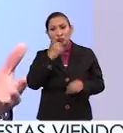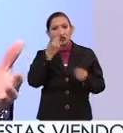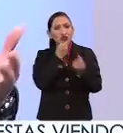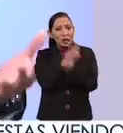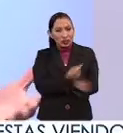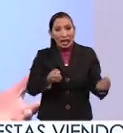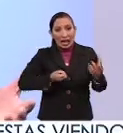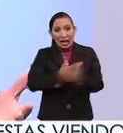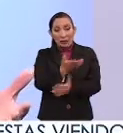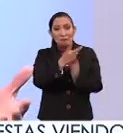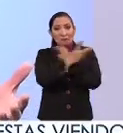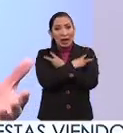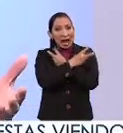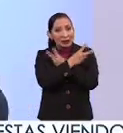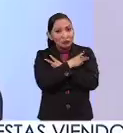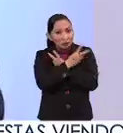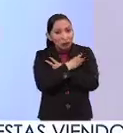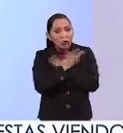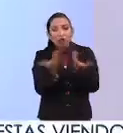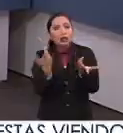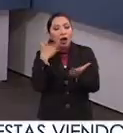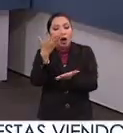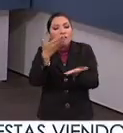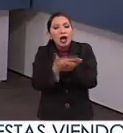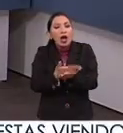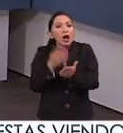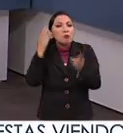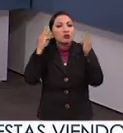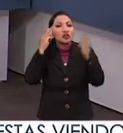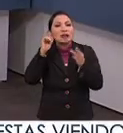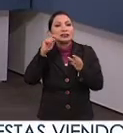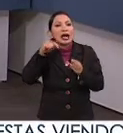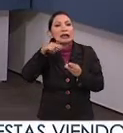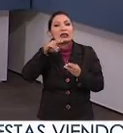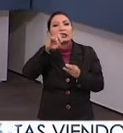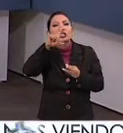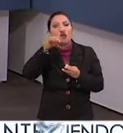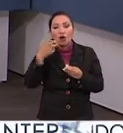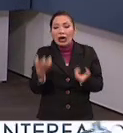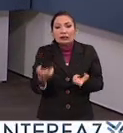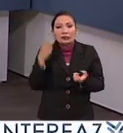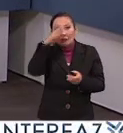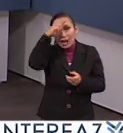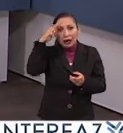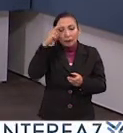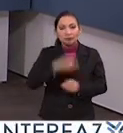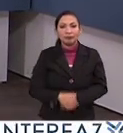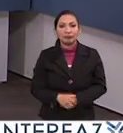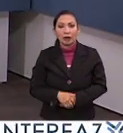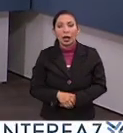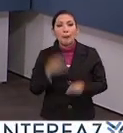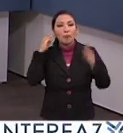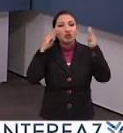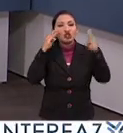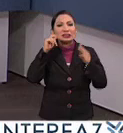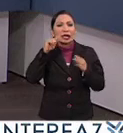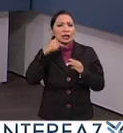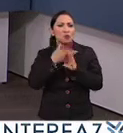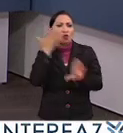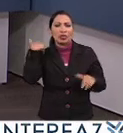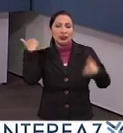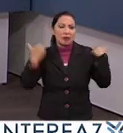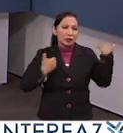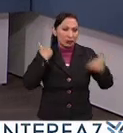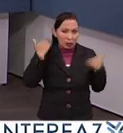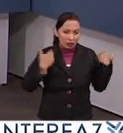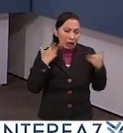que ya salieron de vacaciones. ¿Qué nos ofrece el Museo del Estanquillo en ese sentido, en este verano? Bueno, mira, el Museo del Estanquillo es un museo muy